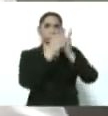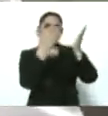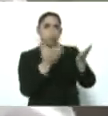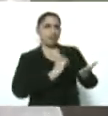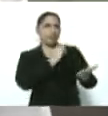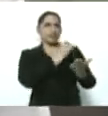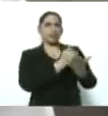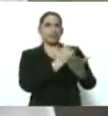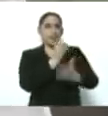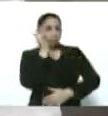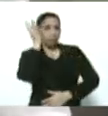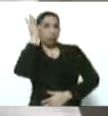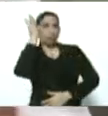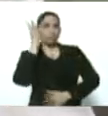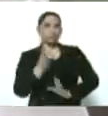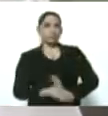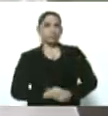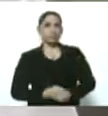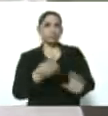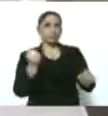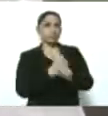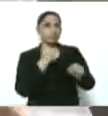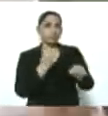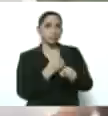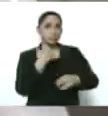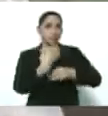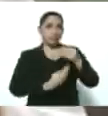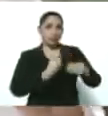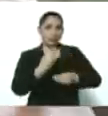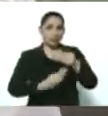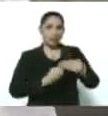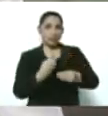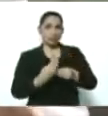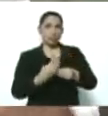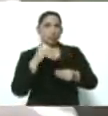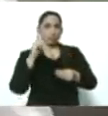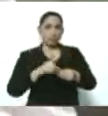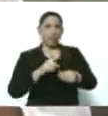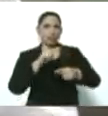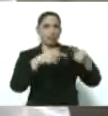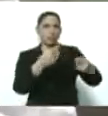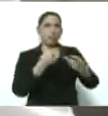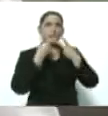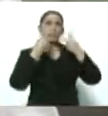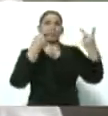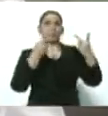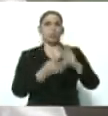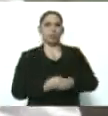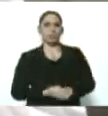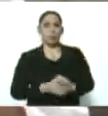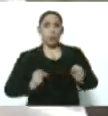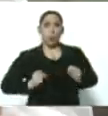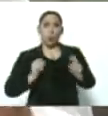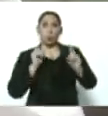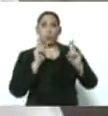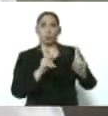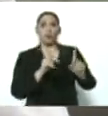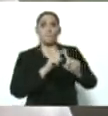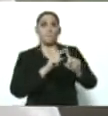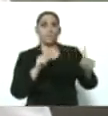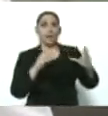identificando iniciativas y trabajos que ya están haciendo y pronto se anunciarán oportunidades para